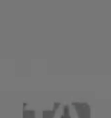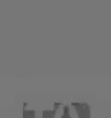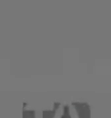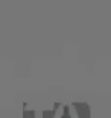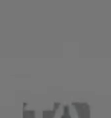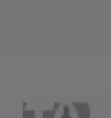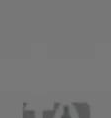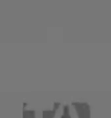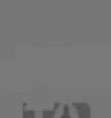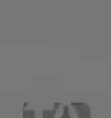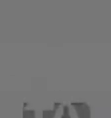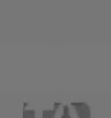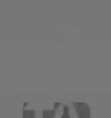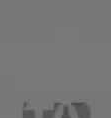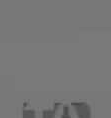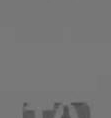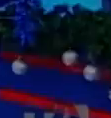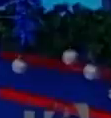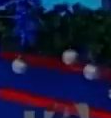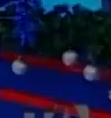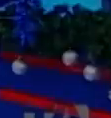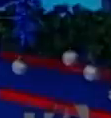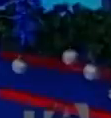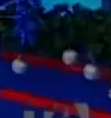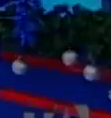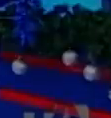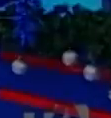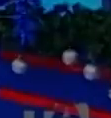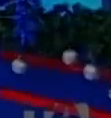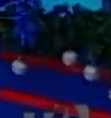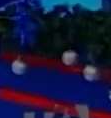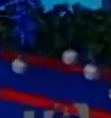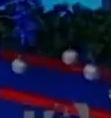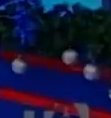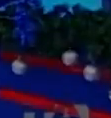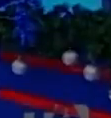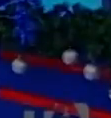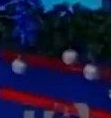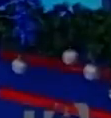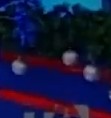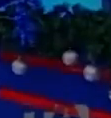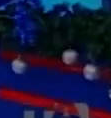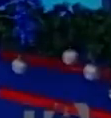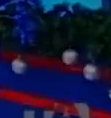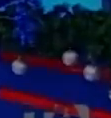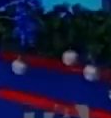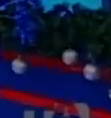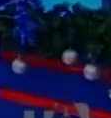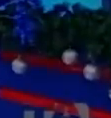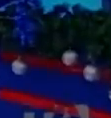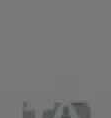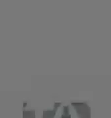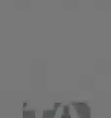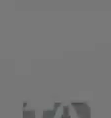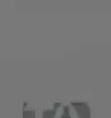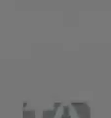como matar a la víctima. Justo nos decía eso Gina en la entrevista que tuvimos hace poquísimos segundos. Vamos, por favor, con el siguiente mensaje.